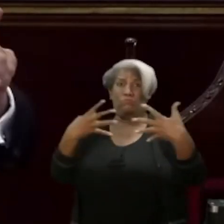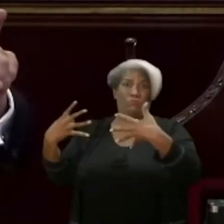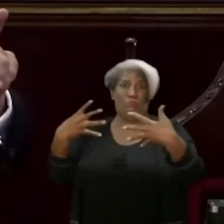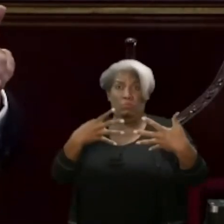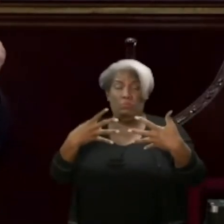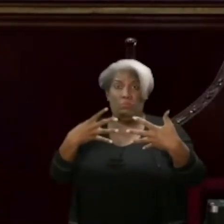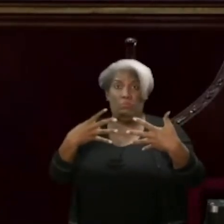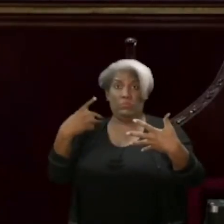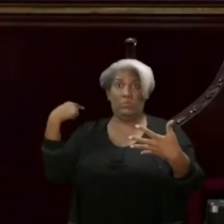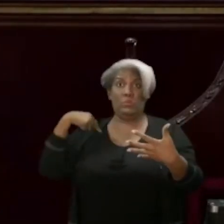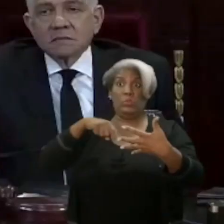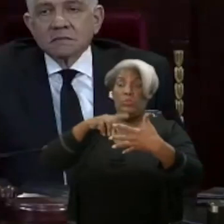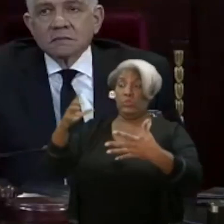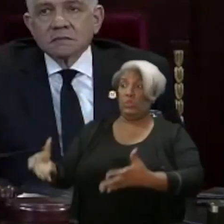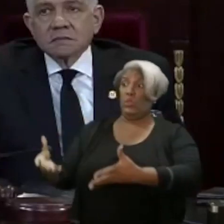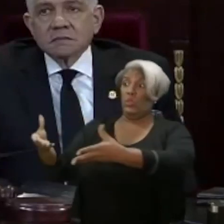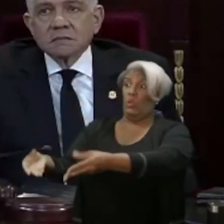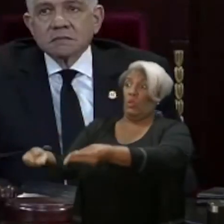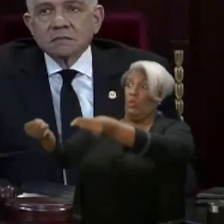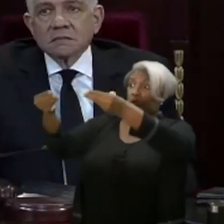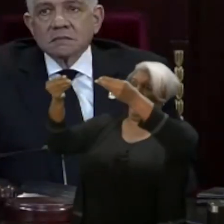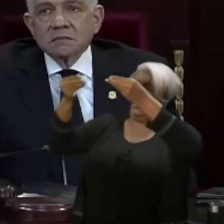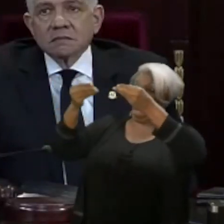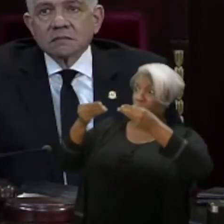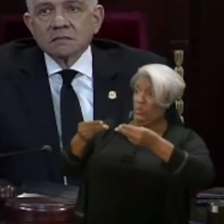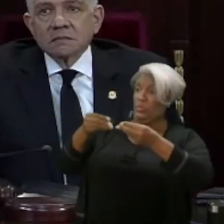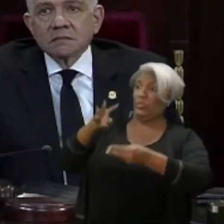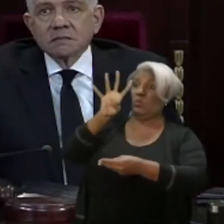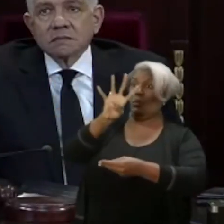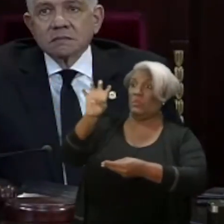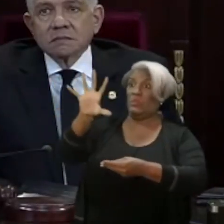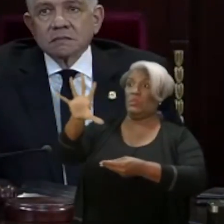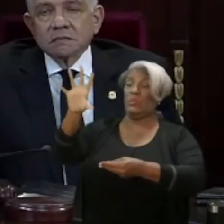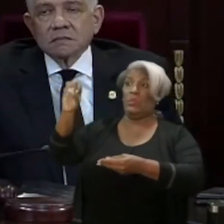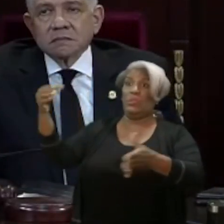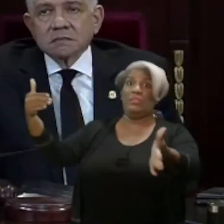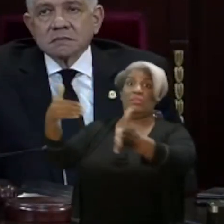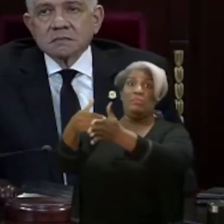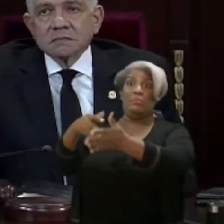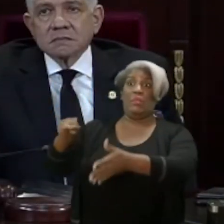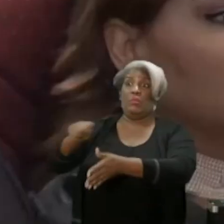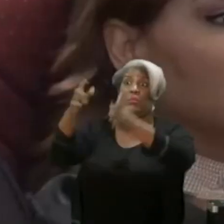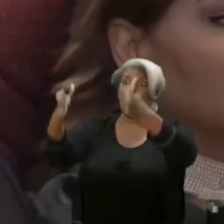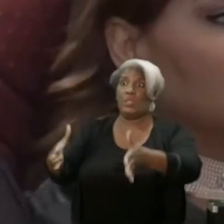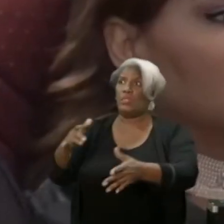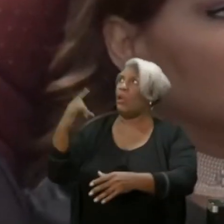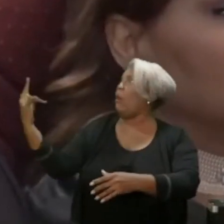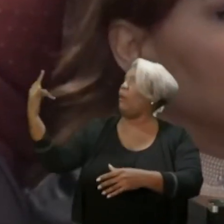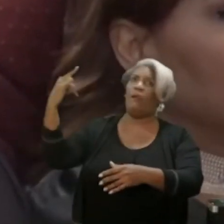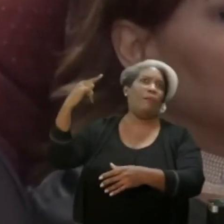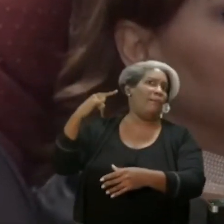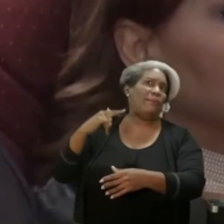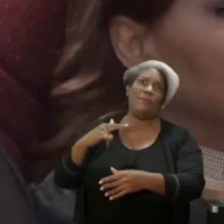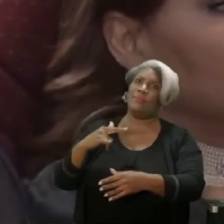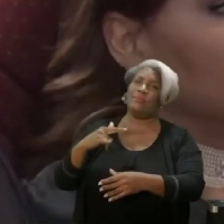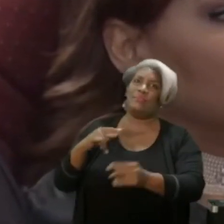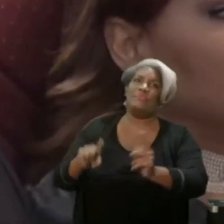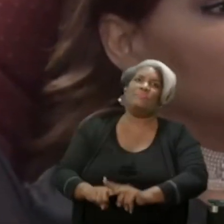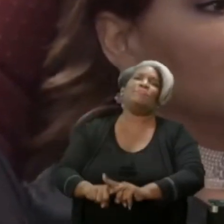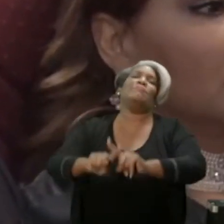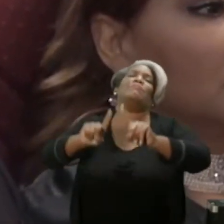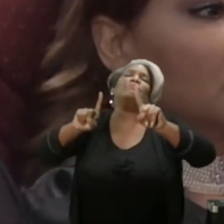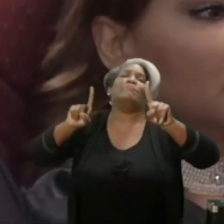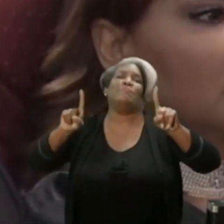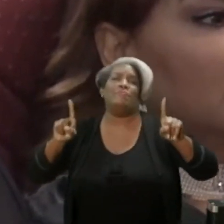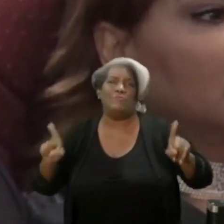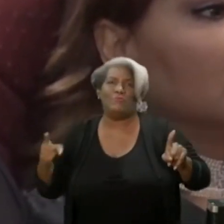dos países, dejamos de percibir 450 mil turistas anuales. Aún así, volvimos